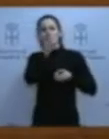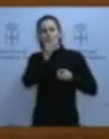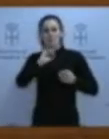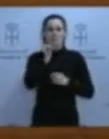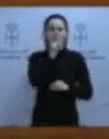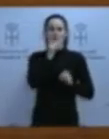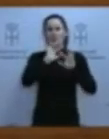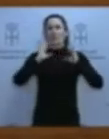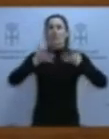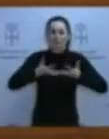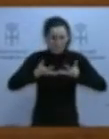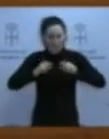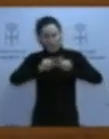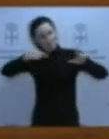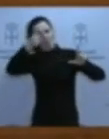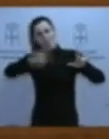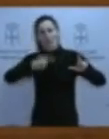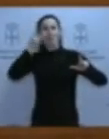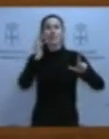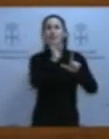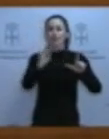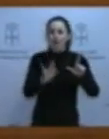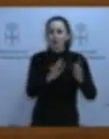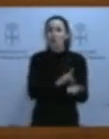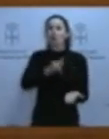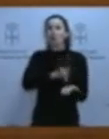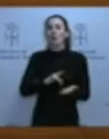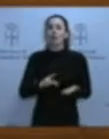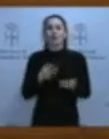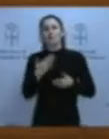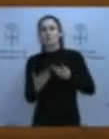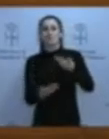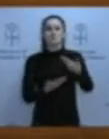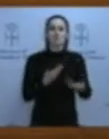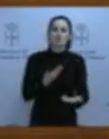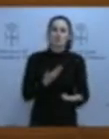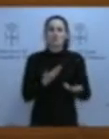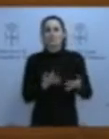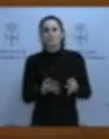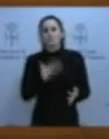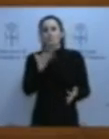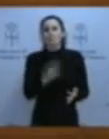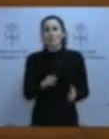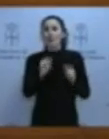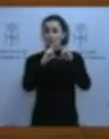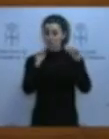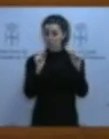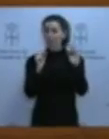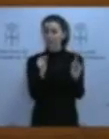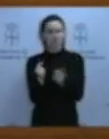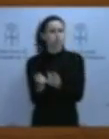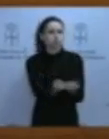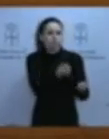de Internet en sus días de celebración podemos tener en Asturias, pero falta